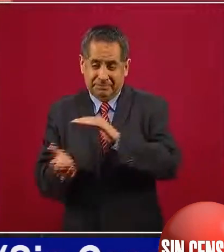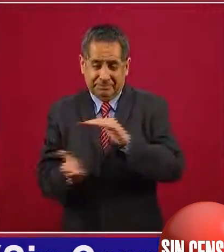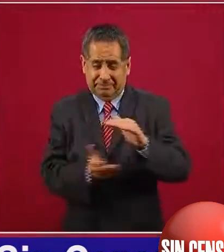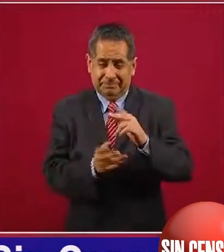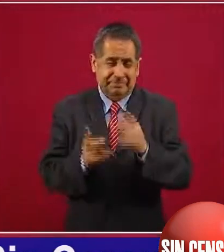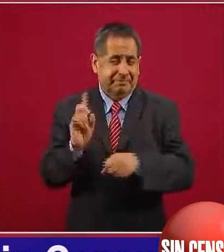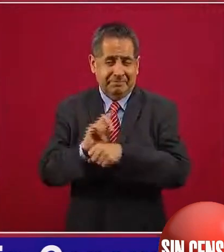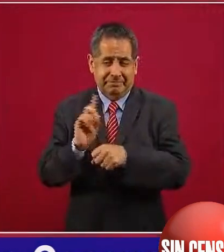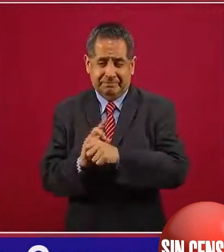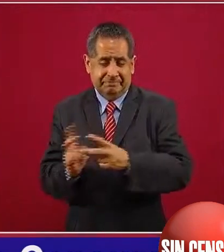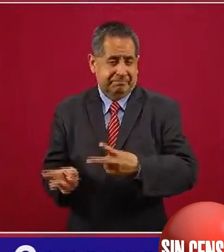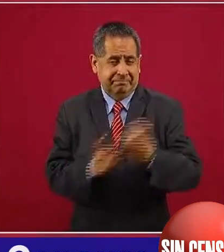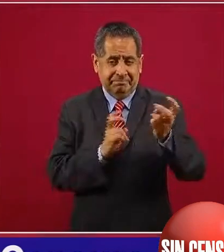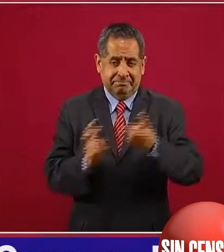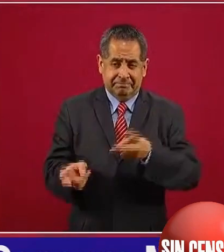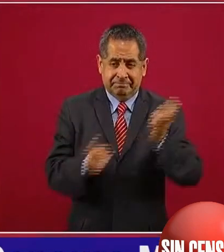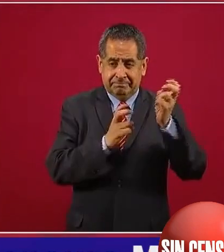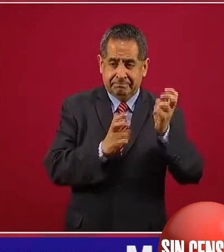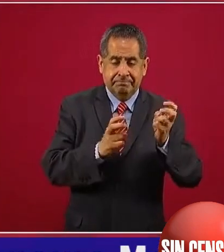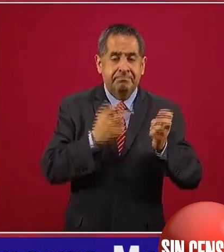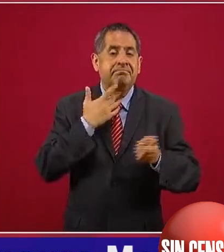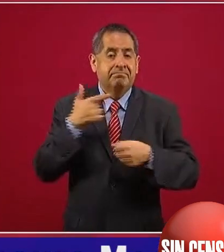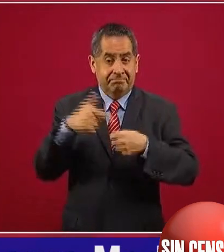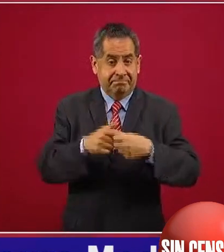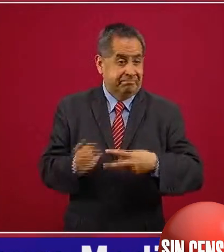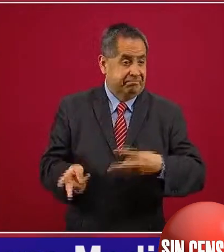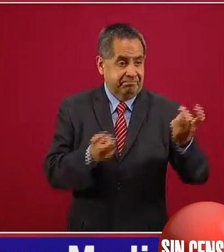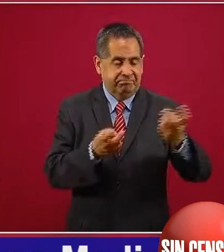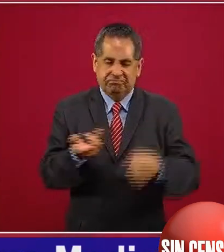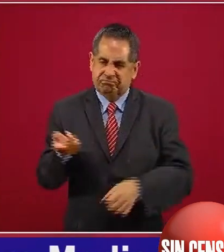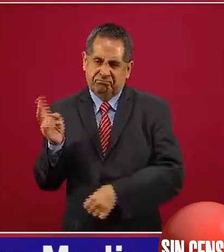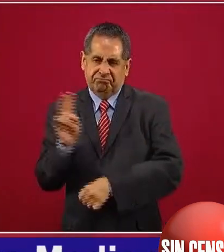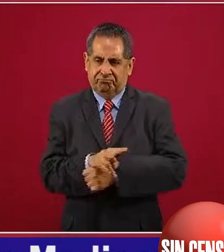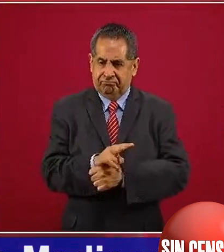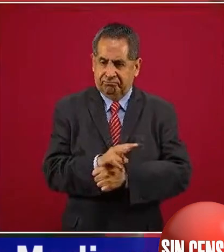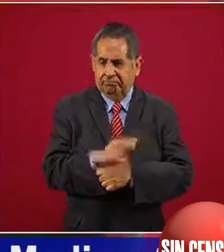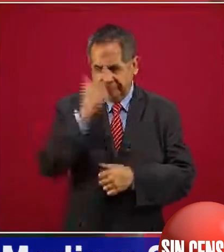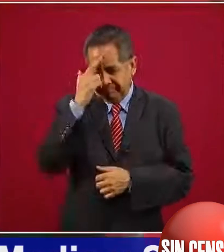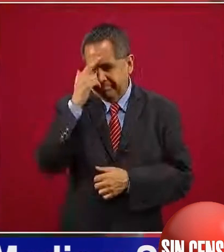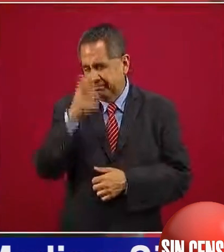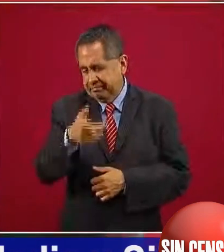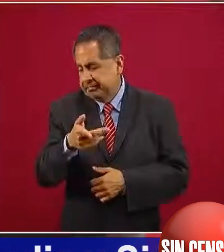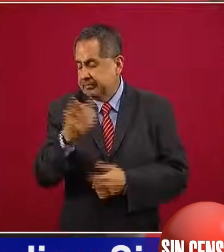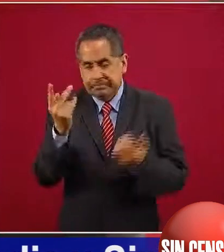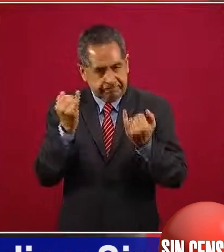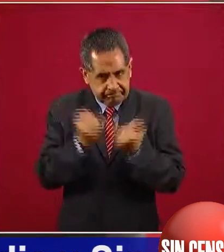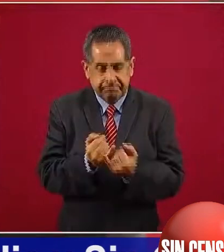diarios de gasolinas, 80,000 barriles diarios.